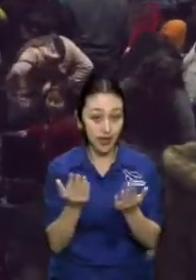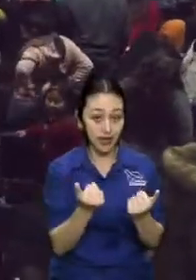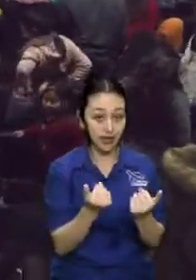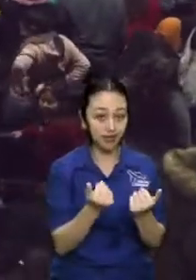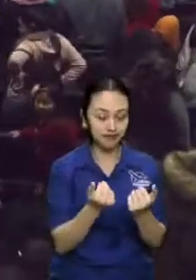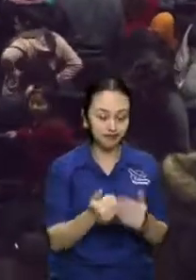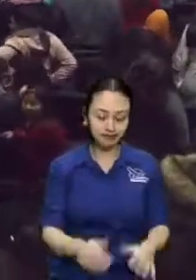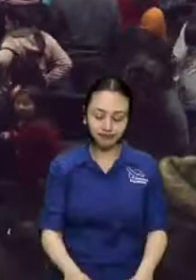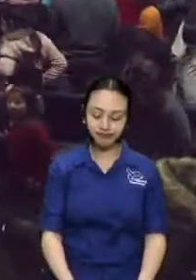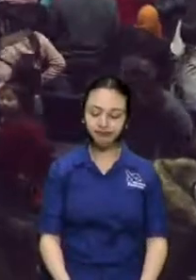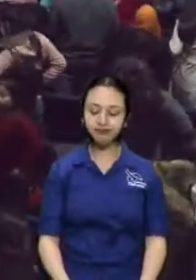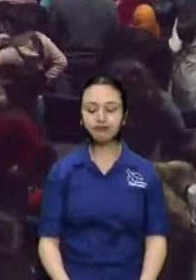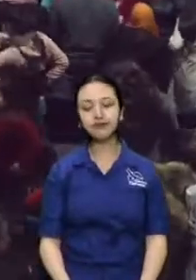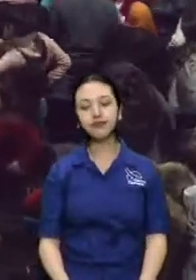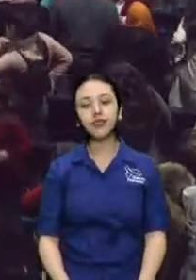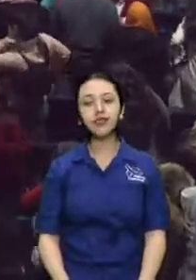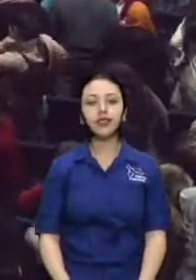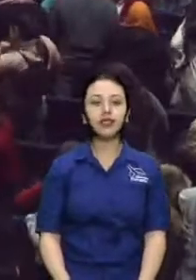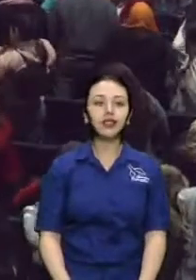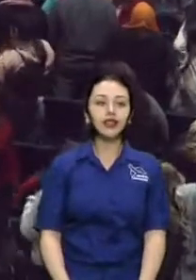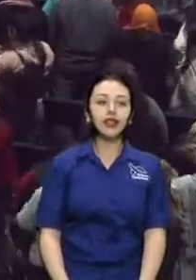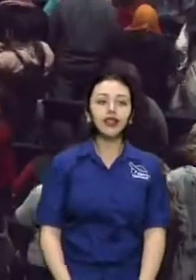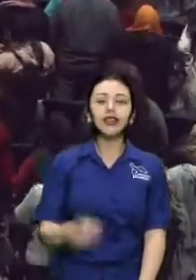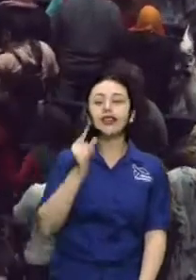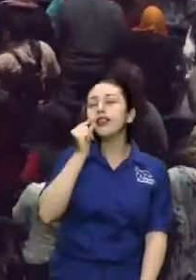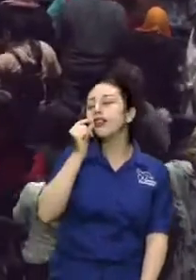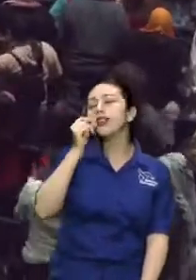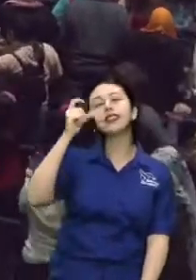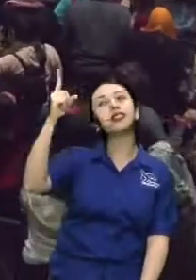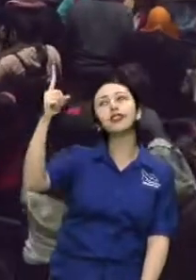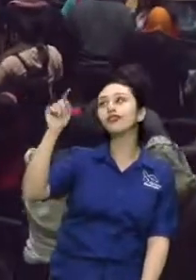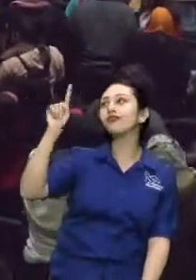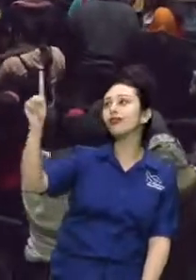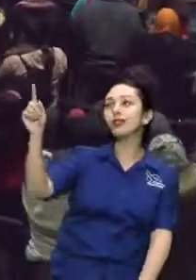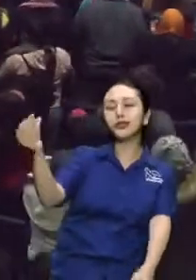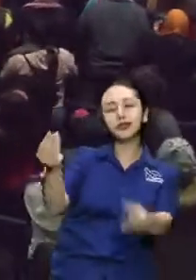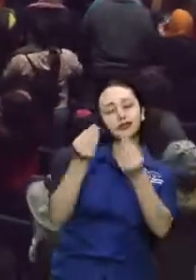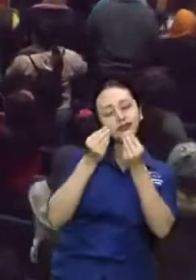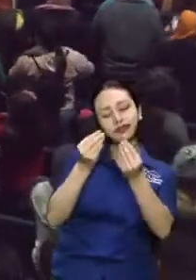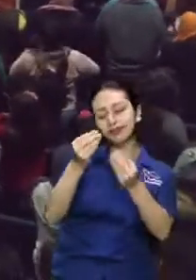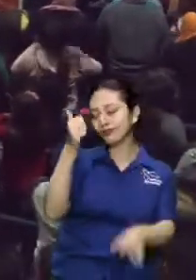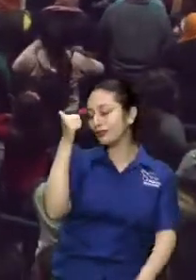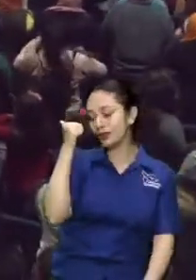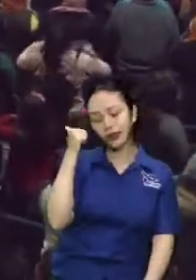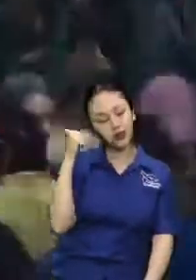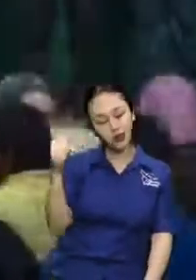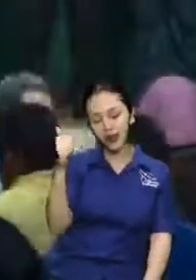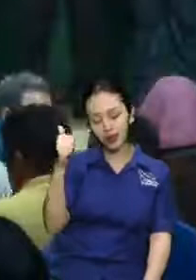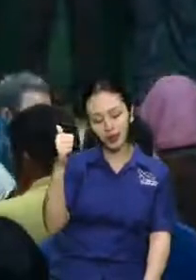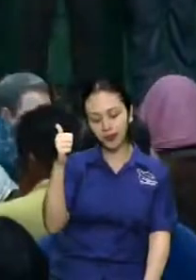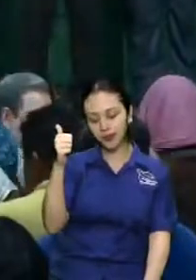Ay, Señor, qué bueno que eres tú. Qué bueno que eres tú, Señor.